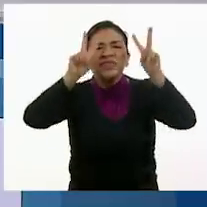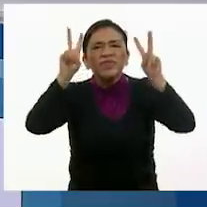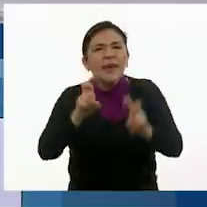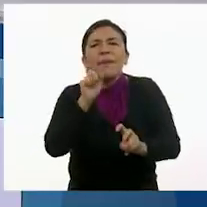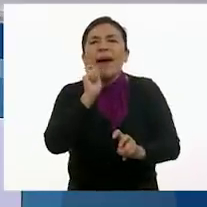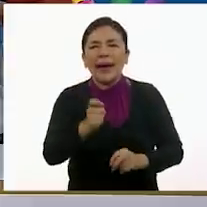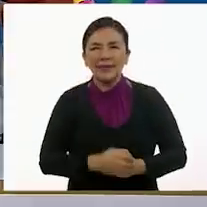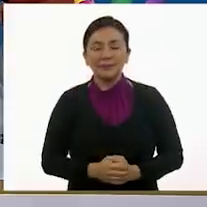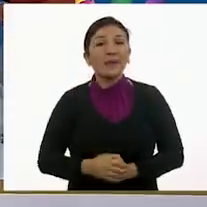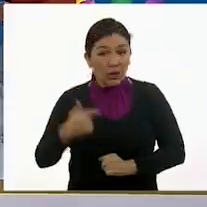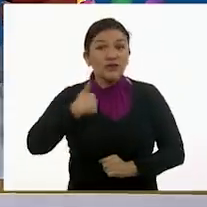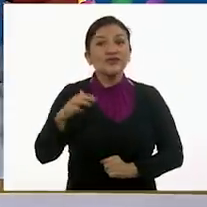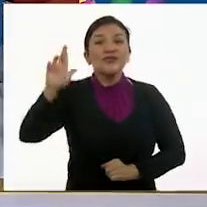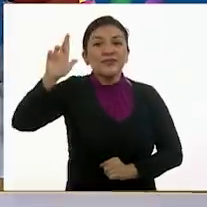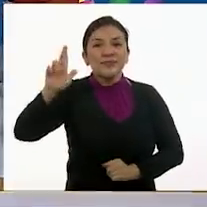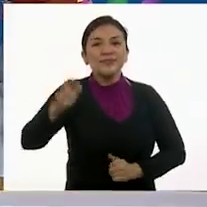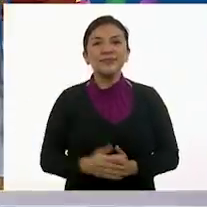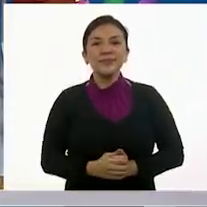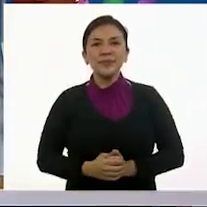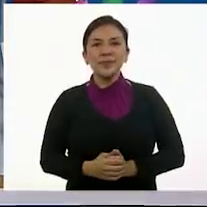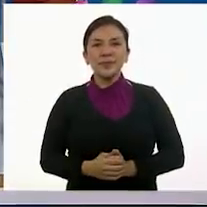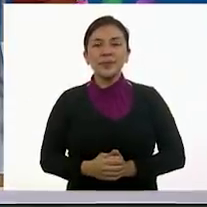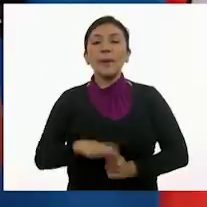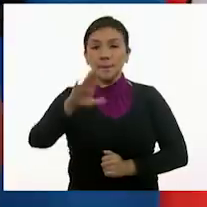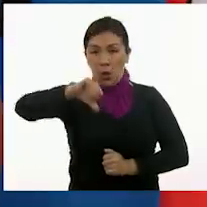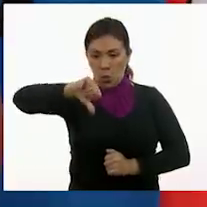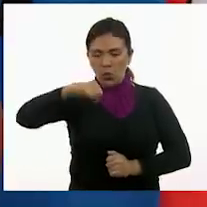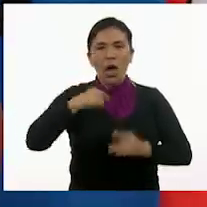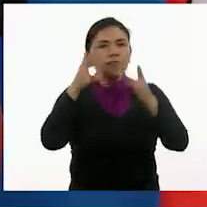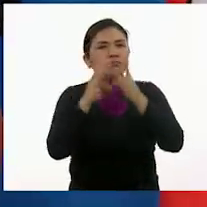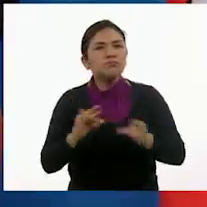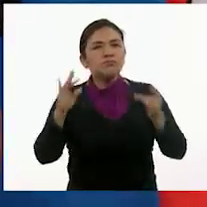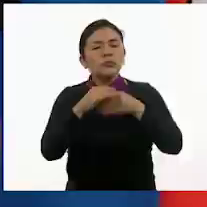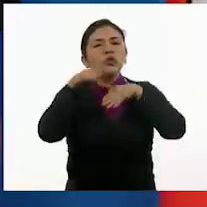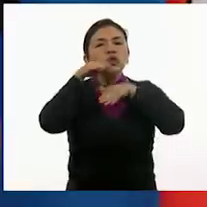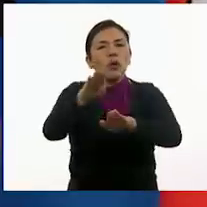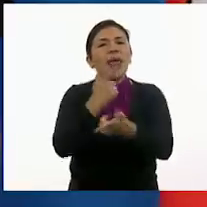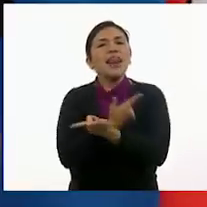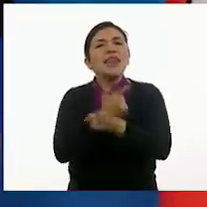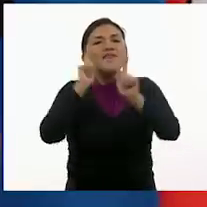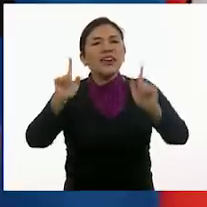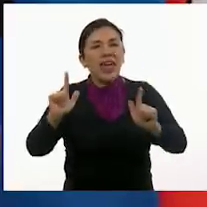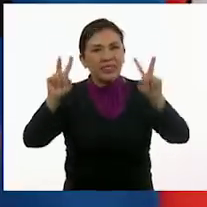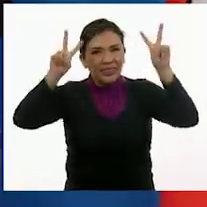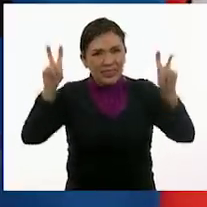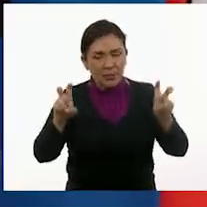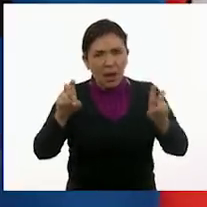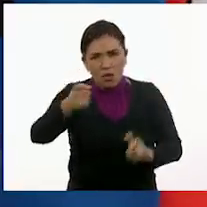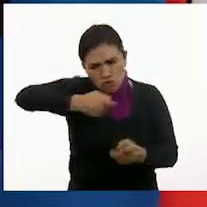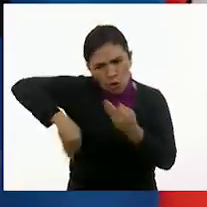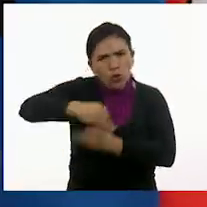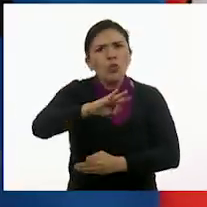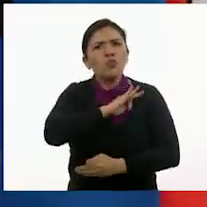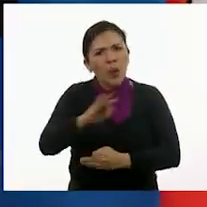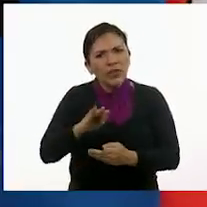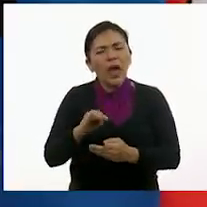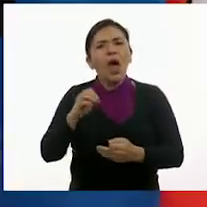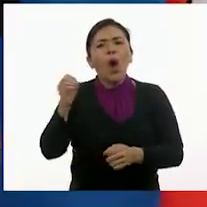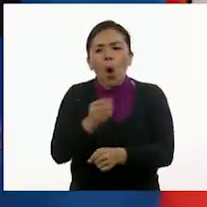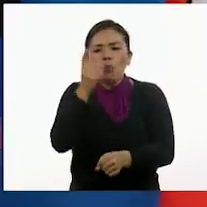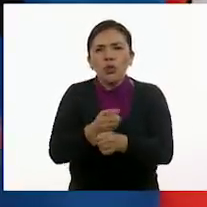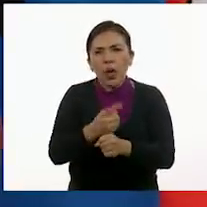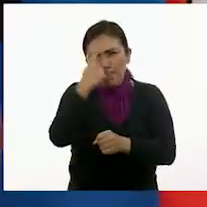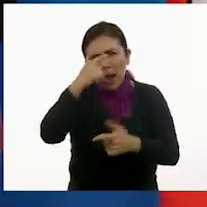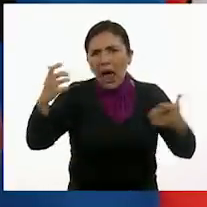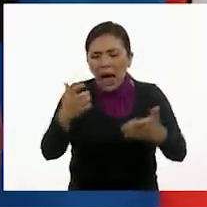decir? Yo. ¿Qué decir? Hablamos acerca de las libertades y que tenemos la oportunidad de decidir